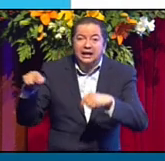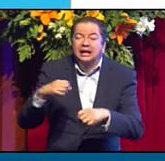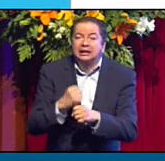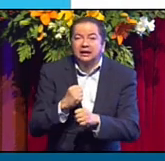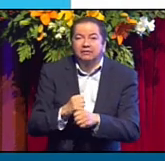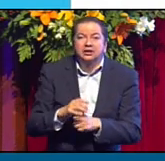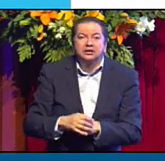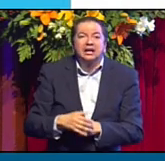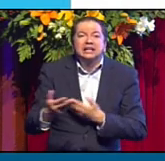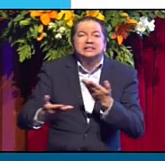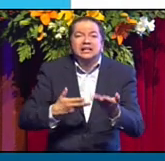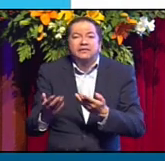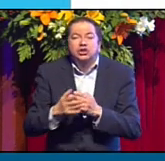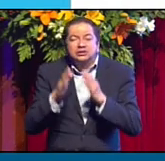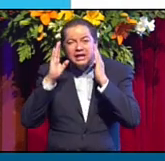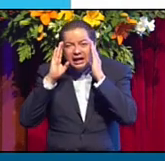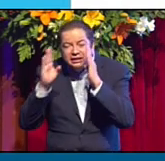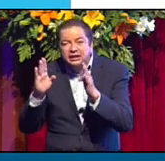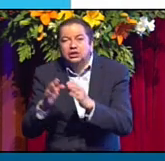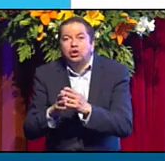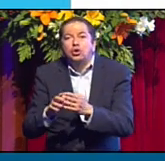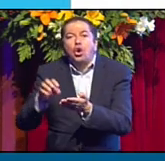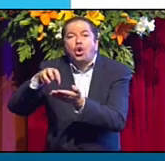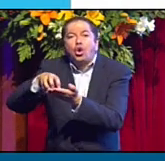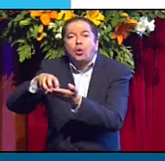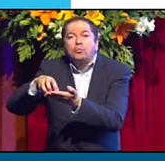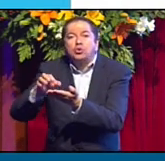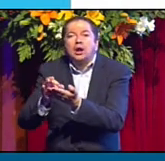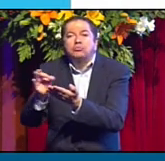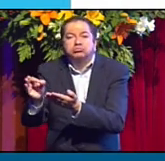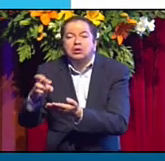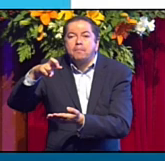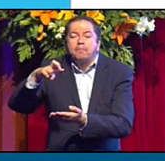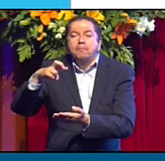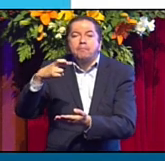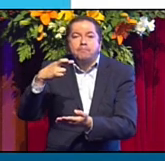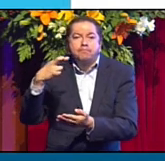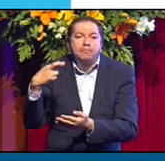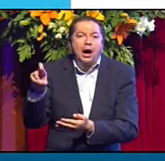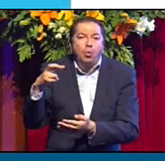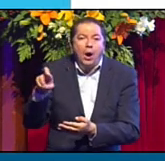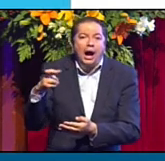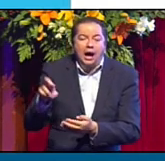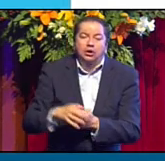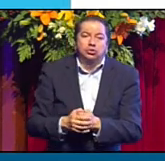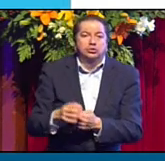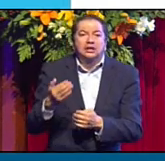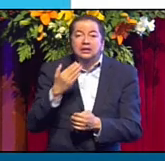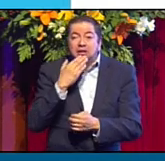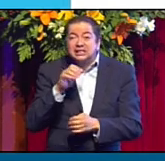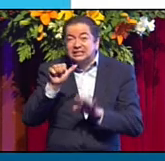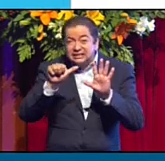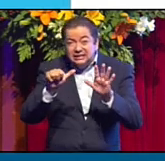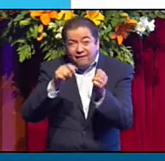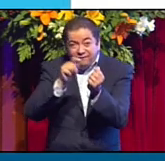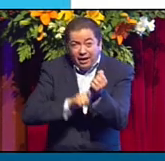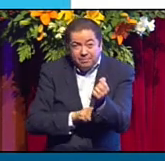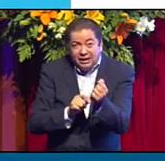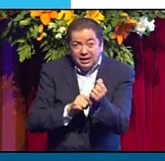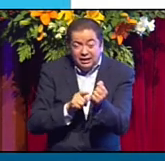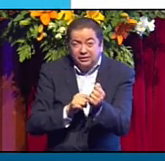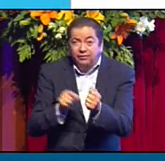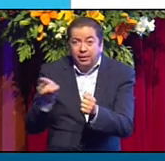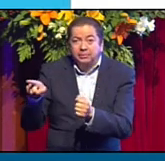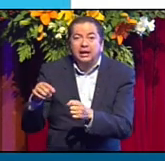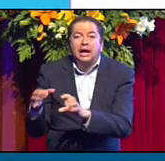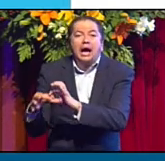servicios atendemos a nuestra comuna hermana y amiga de Paihuano. Pero son solo 6 familias, pero esas 6 familias lo agradecen.